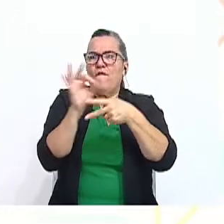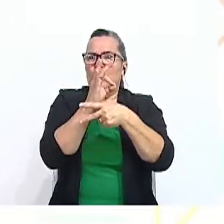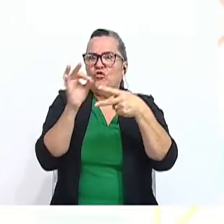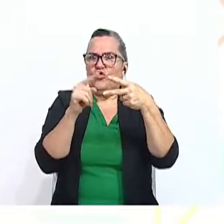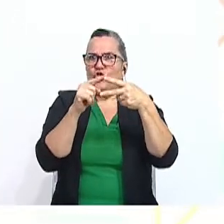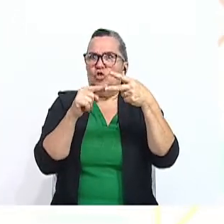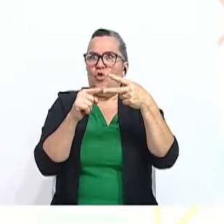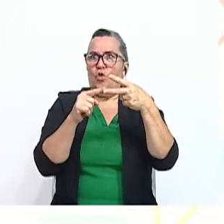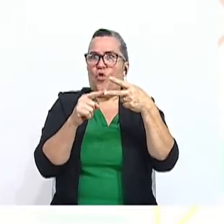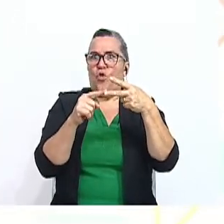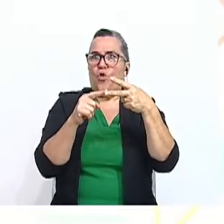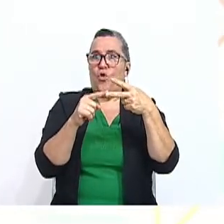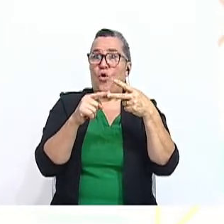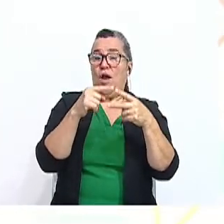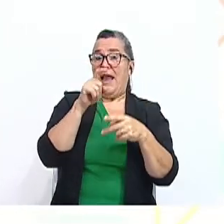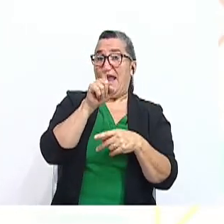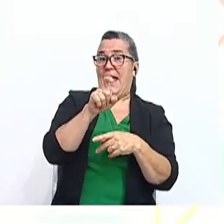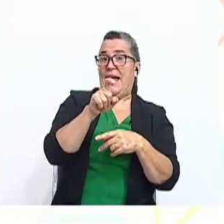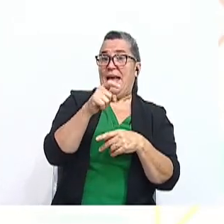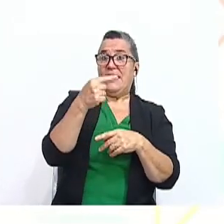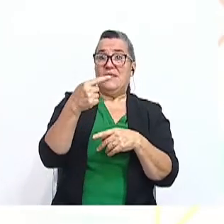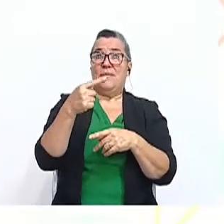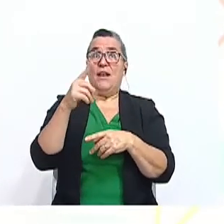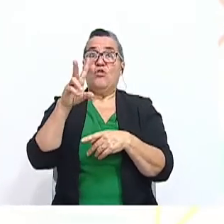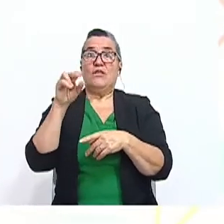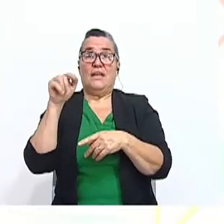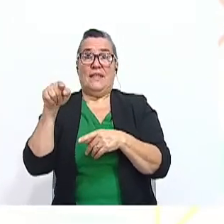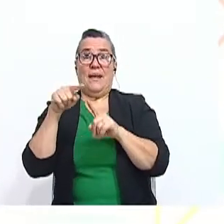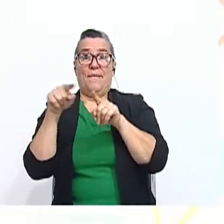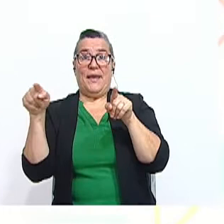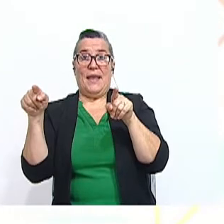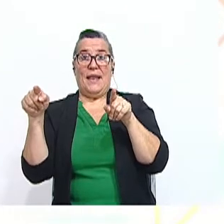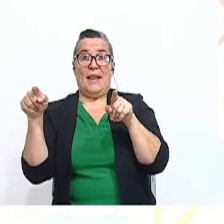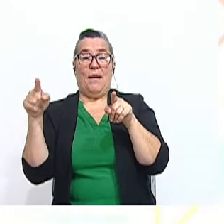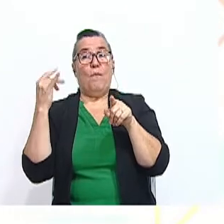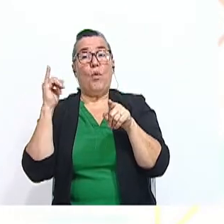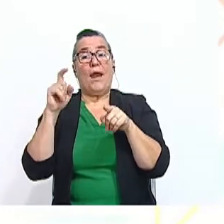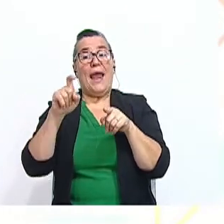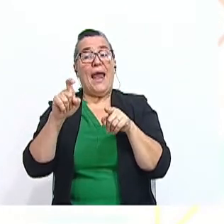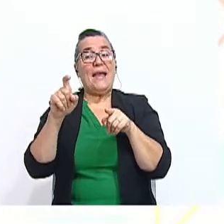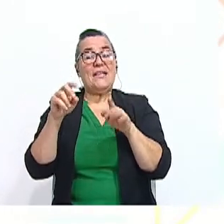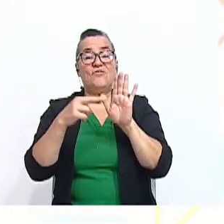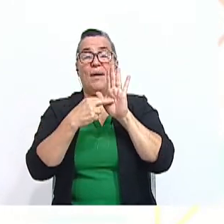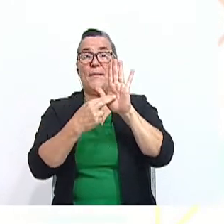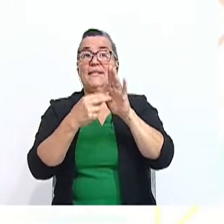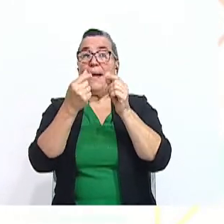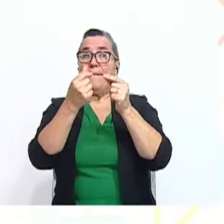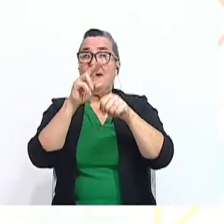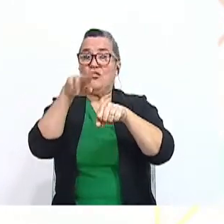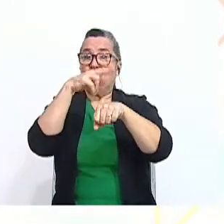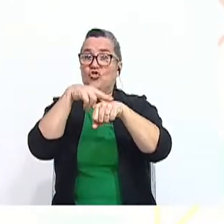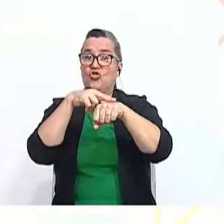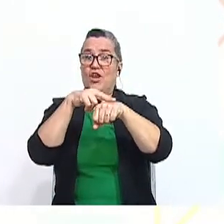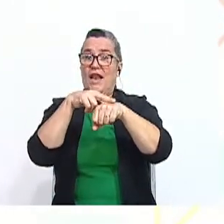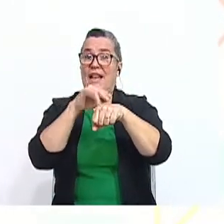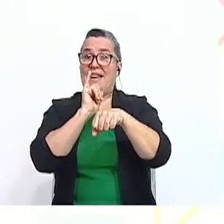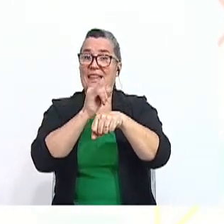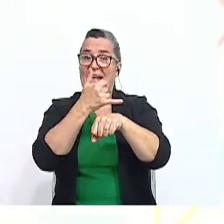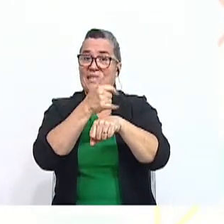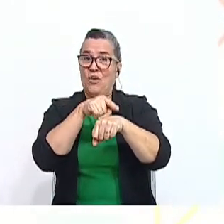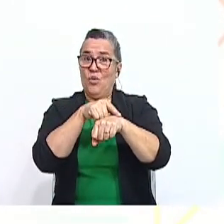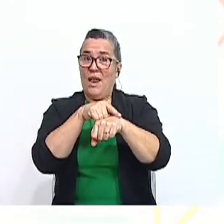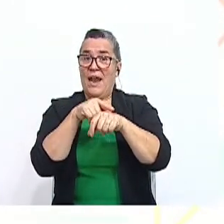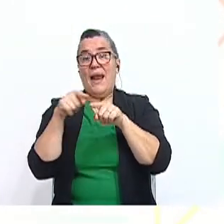Decíamos X menos 30.000, porque X iba a representar el precio regular de dicho